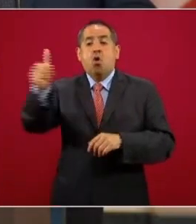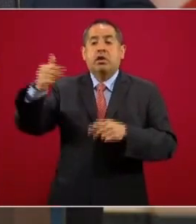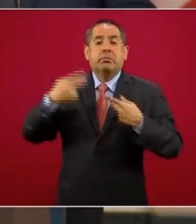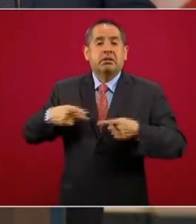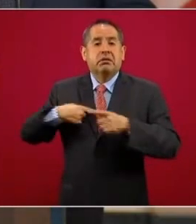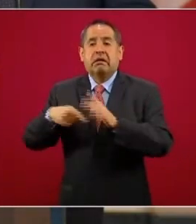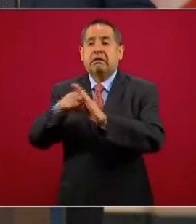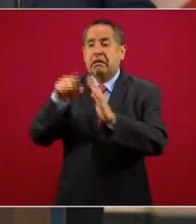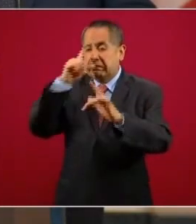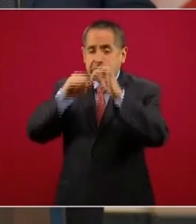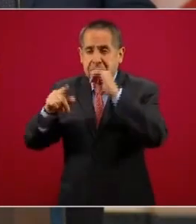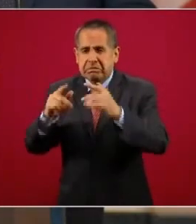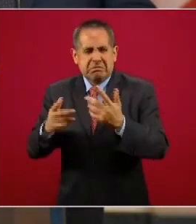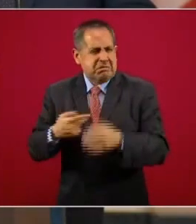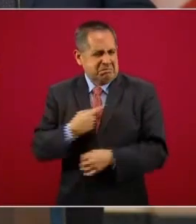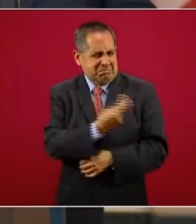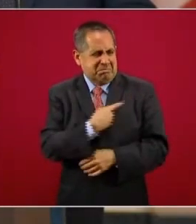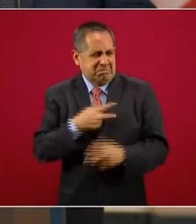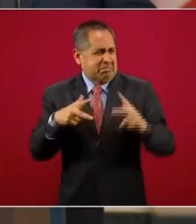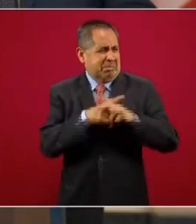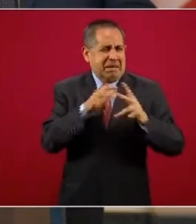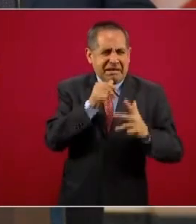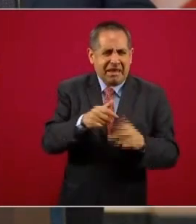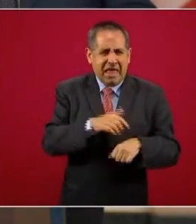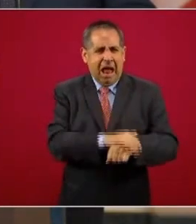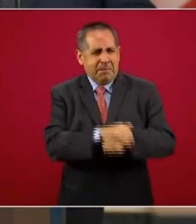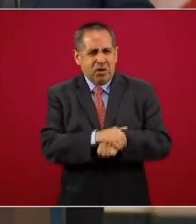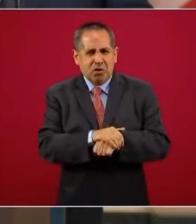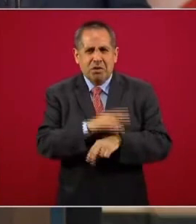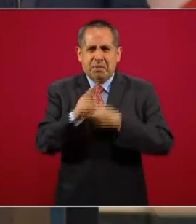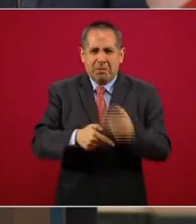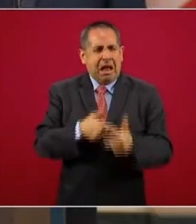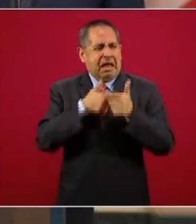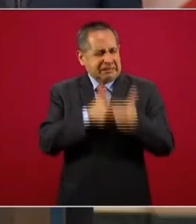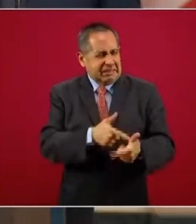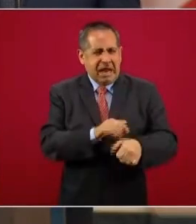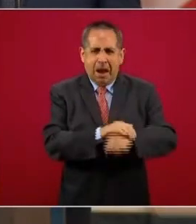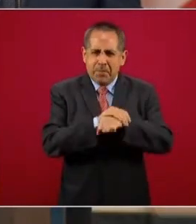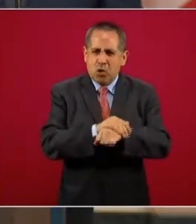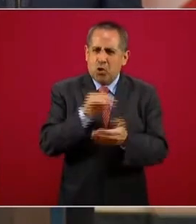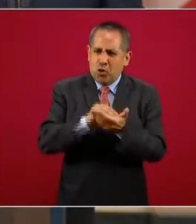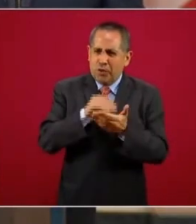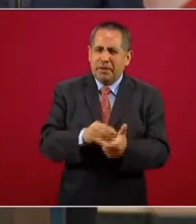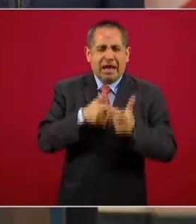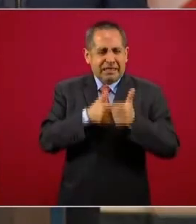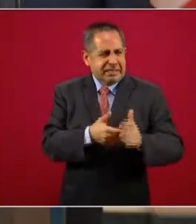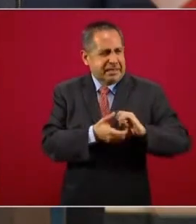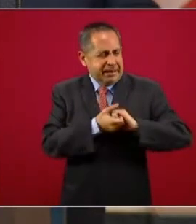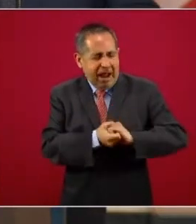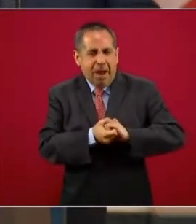no nos peleamos somos amigos y vamos a seguir siendo amigos